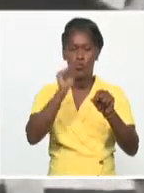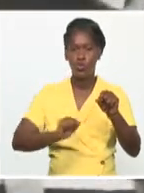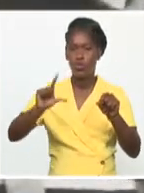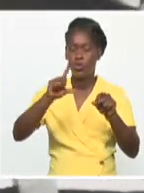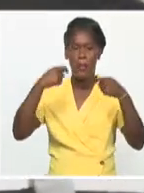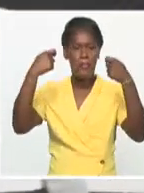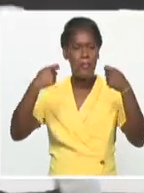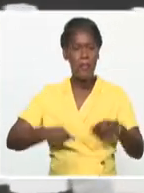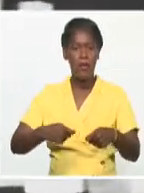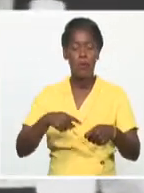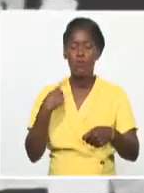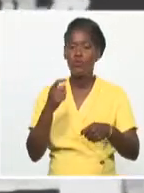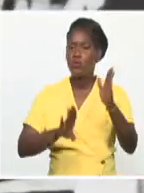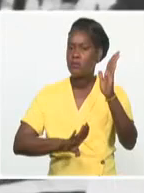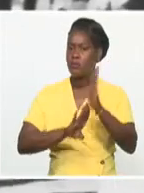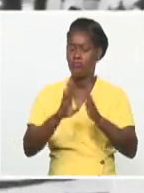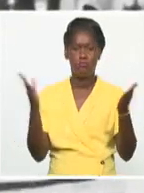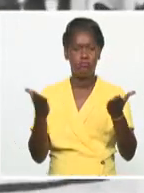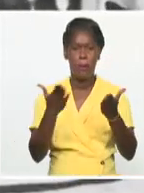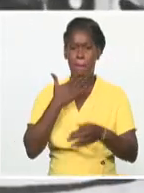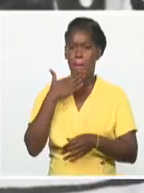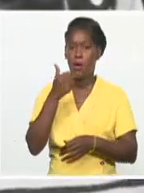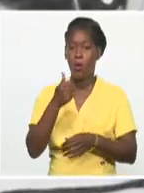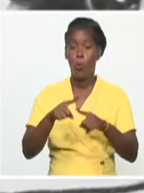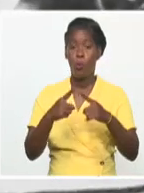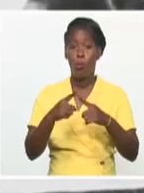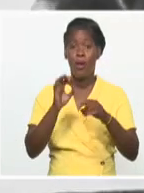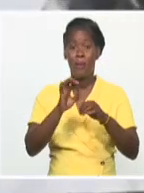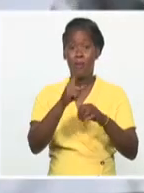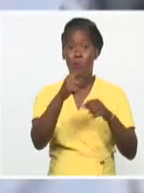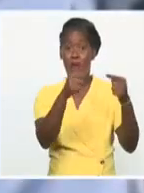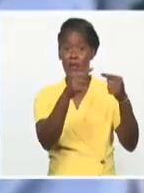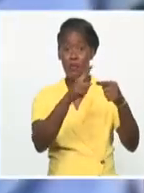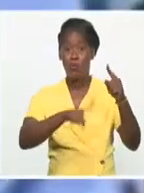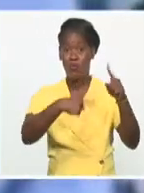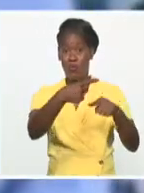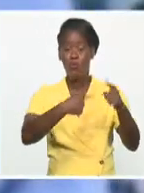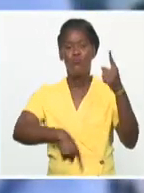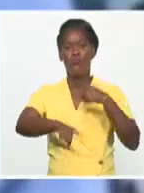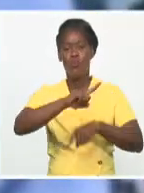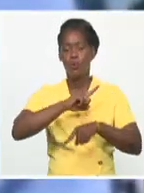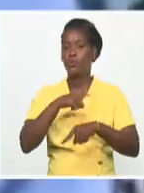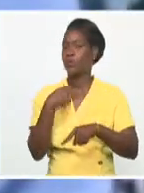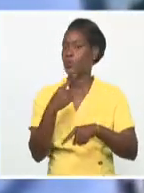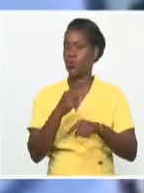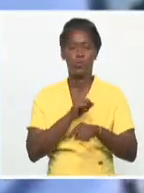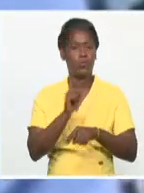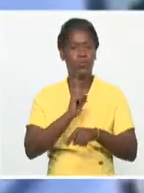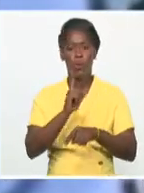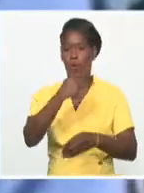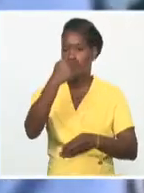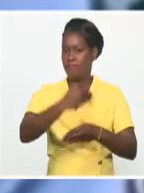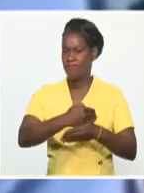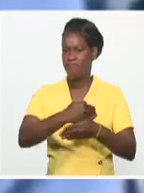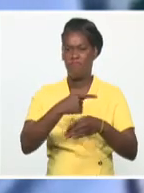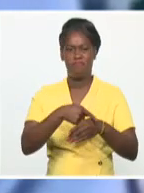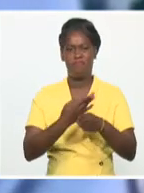superar las ventas use el recurso técnico y entre